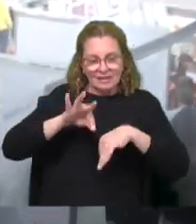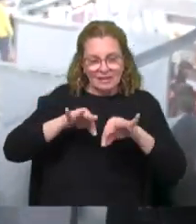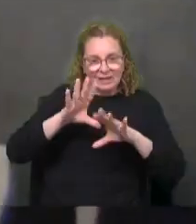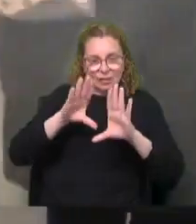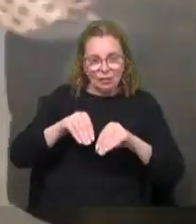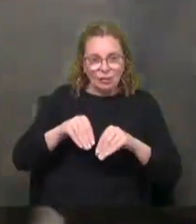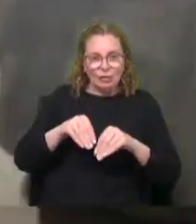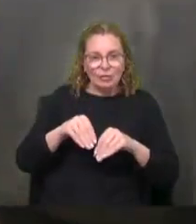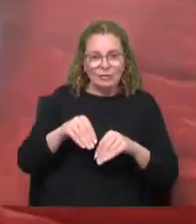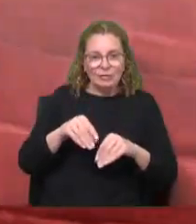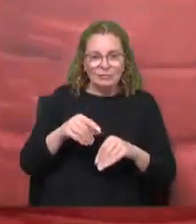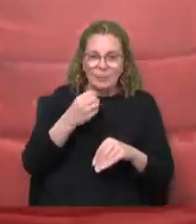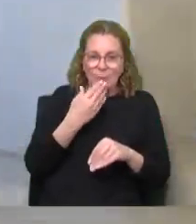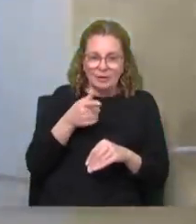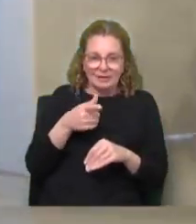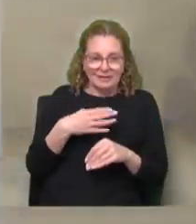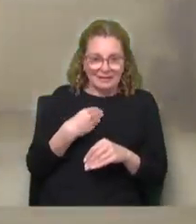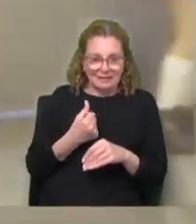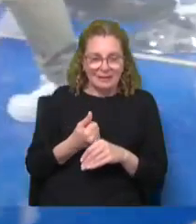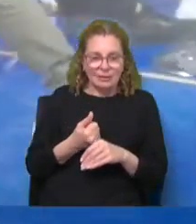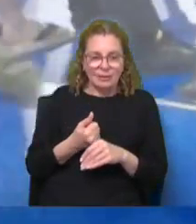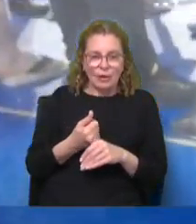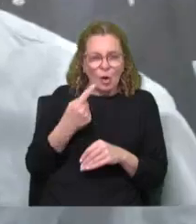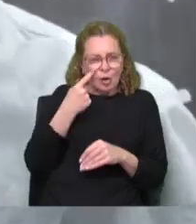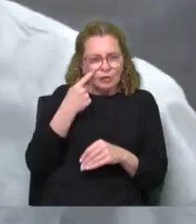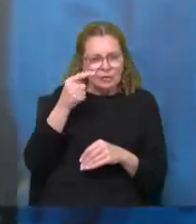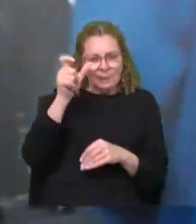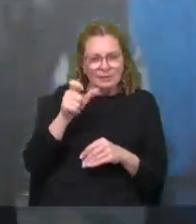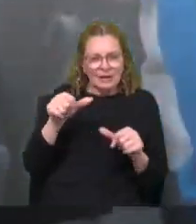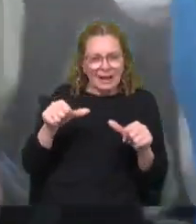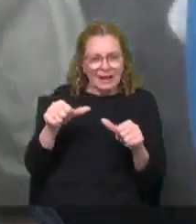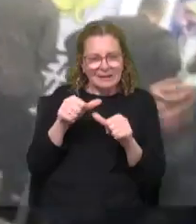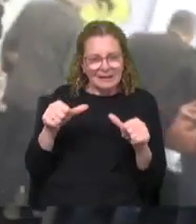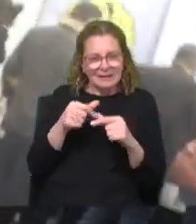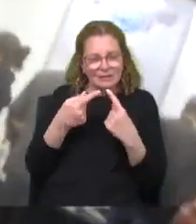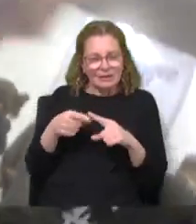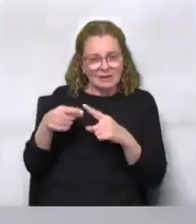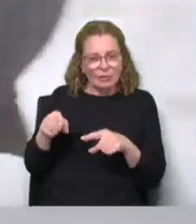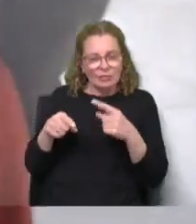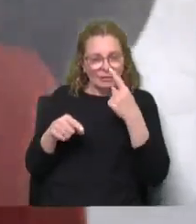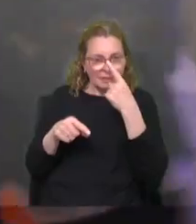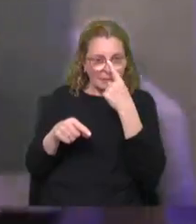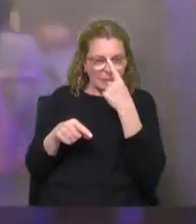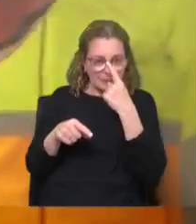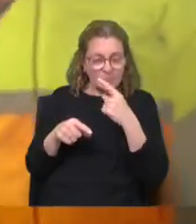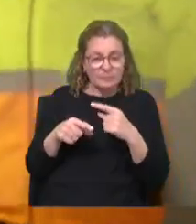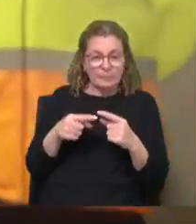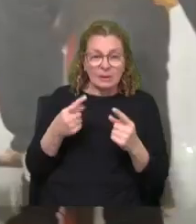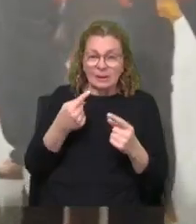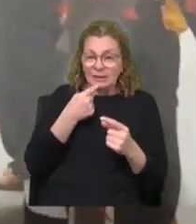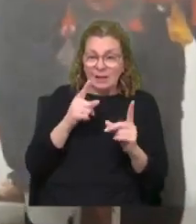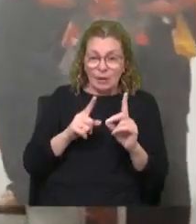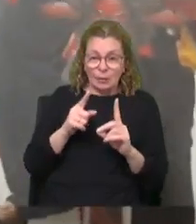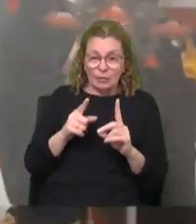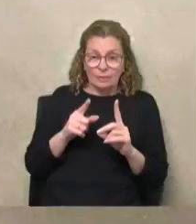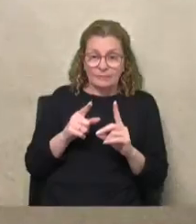mano y está bueno en ese sentido, el poder conocer a la gente que hace cosas. Me parece, perdón, para puntualizar una cosa que no es menor,